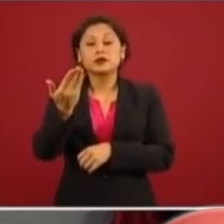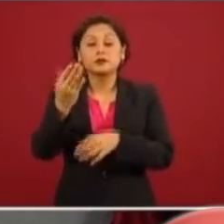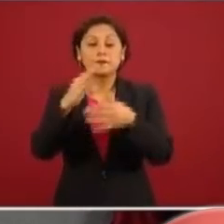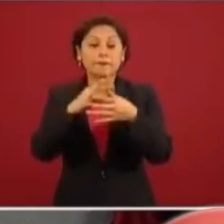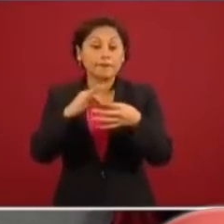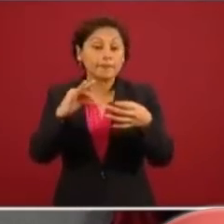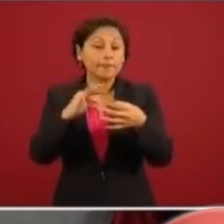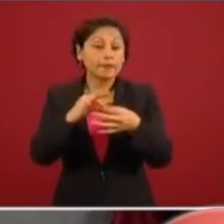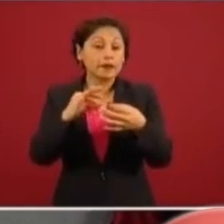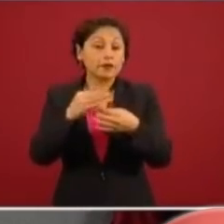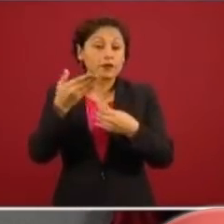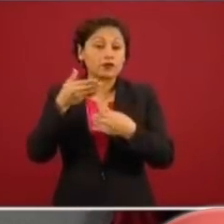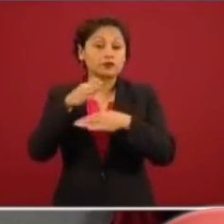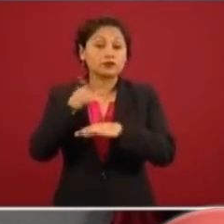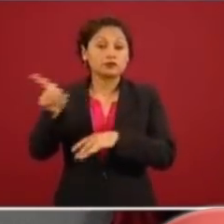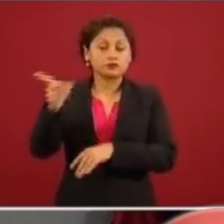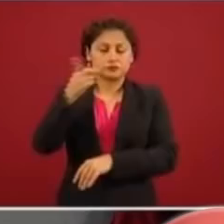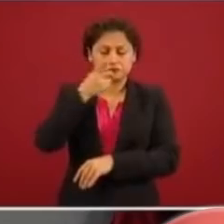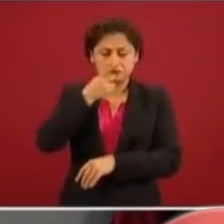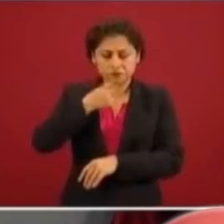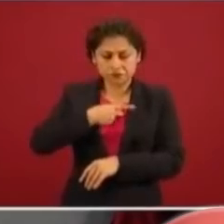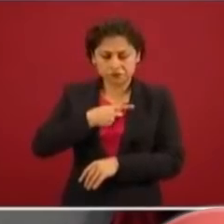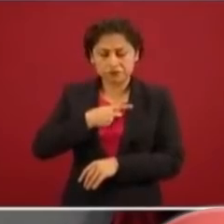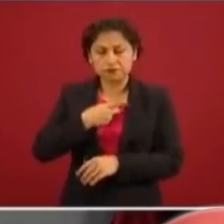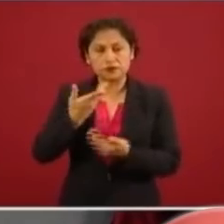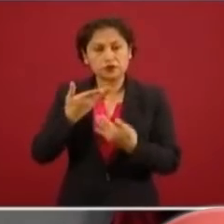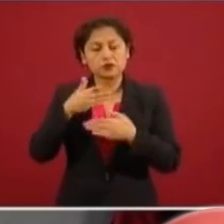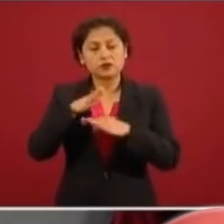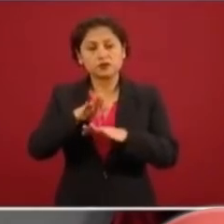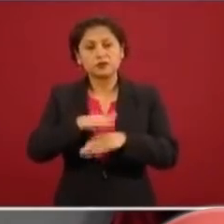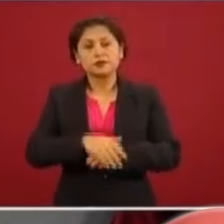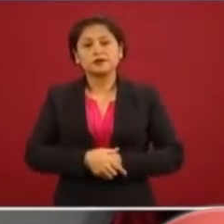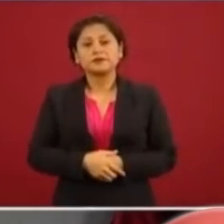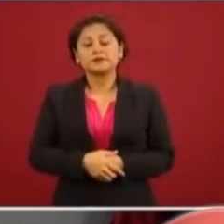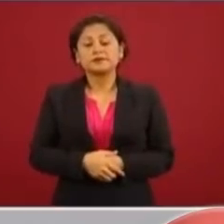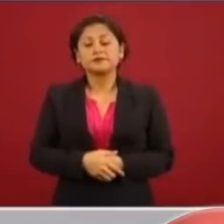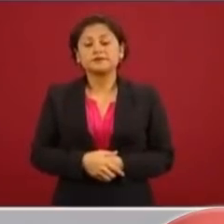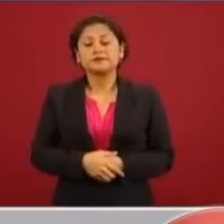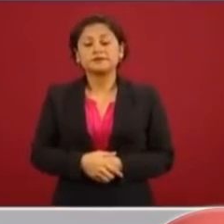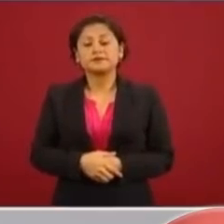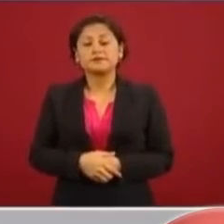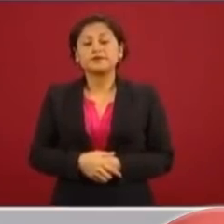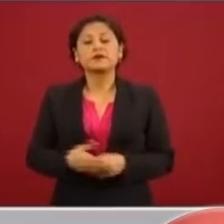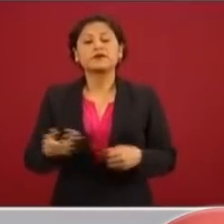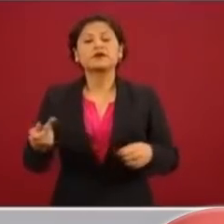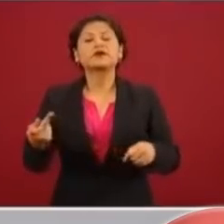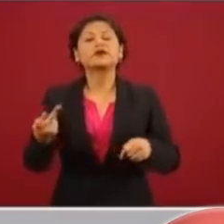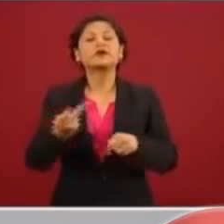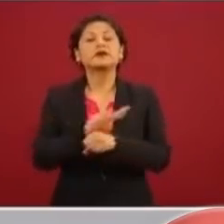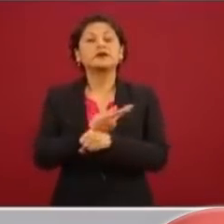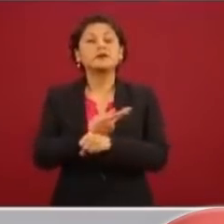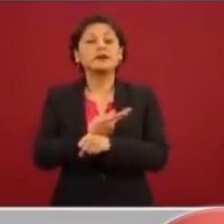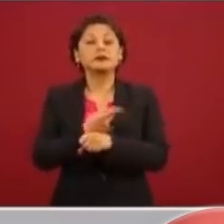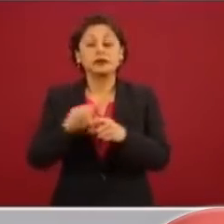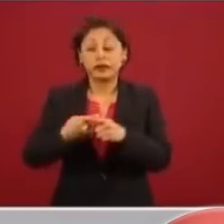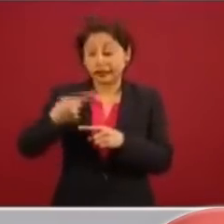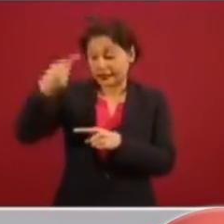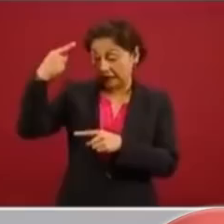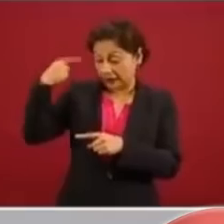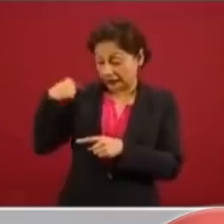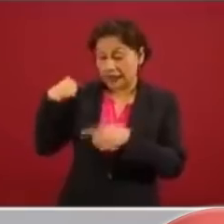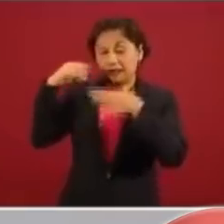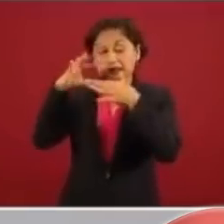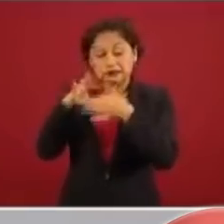señalado, es relacionado con el panorama. El panorama que se estimó y que ayer